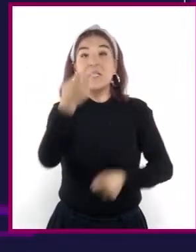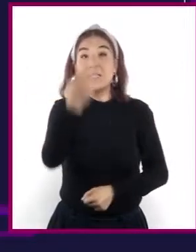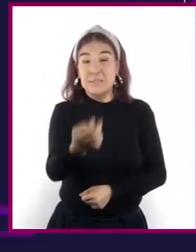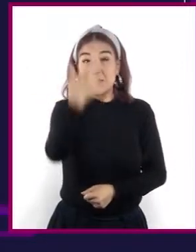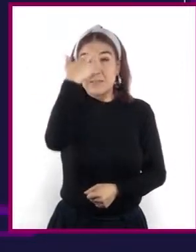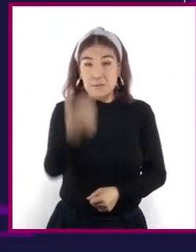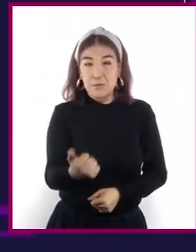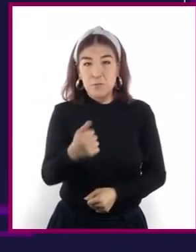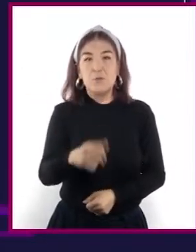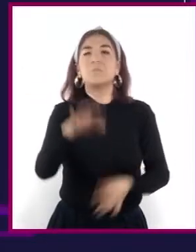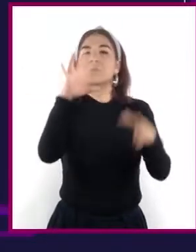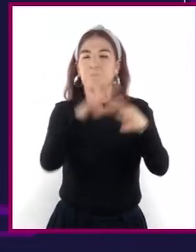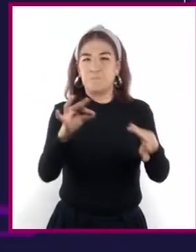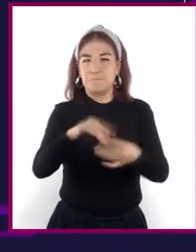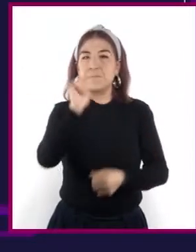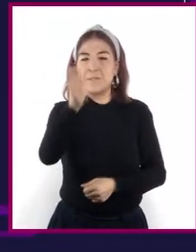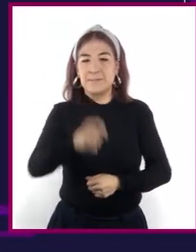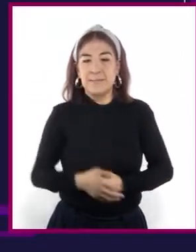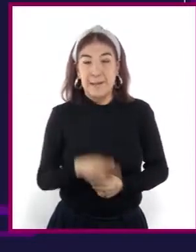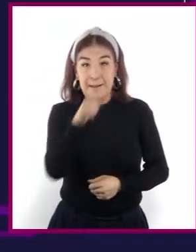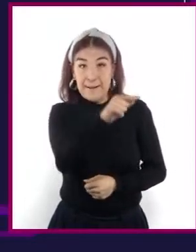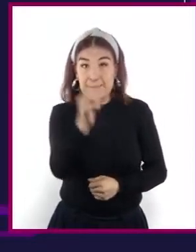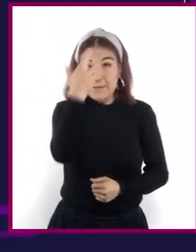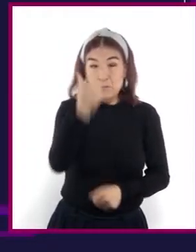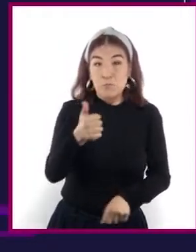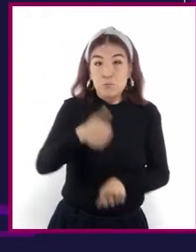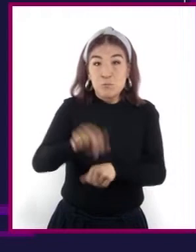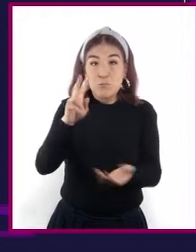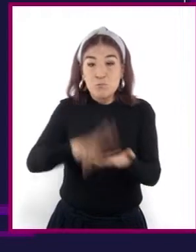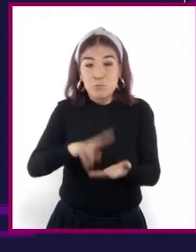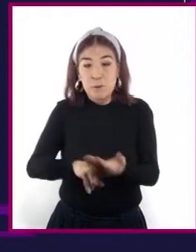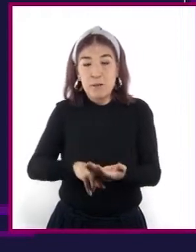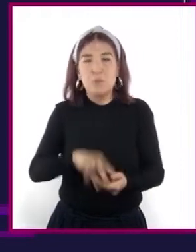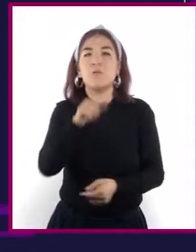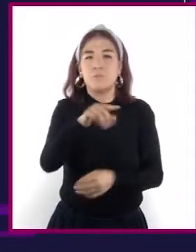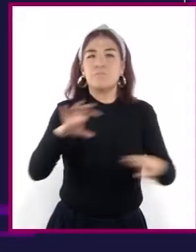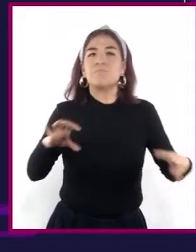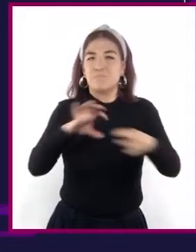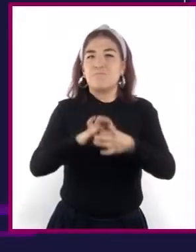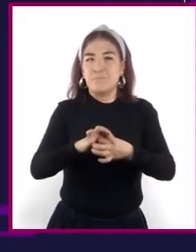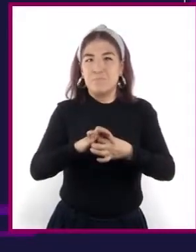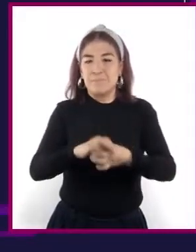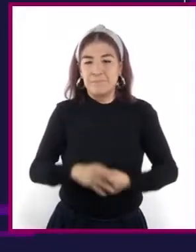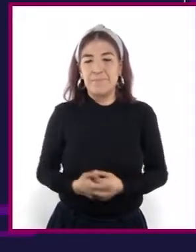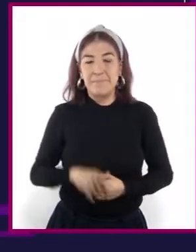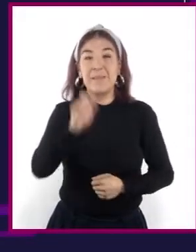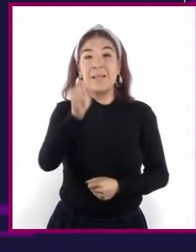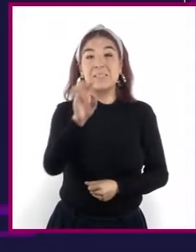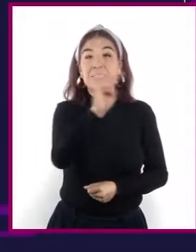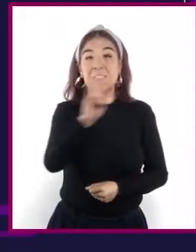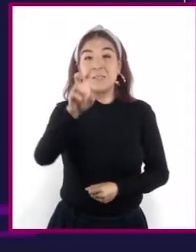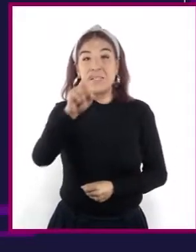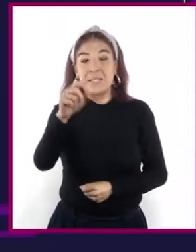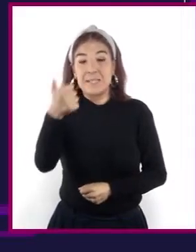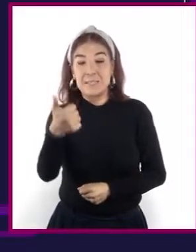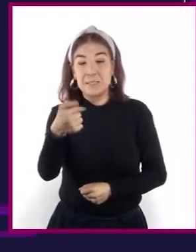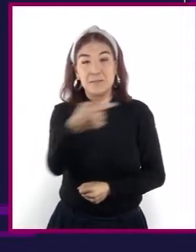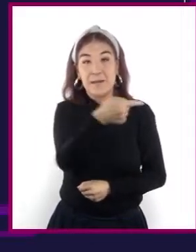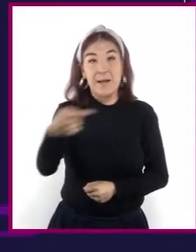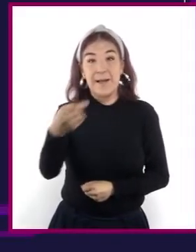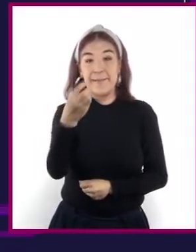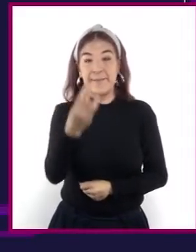tanto, podemos afirmar que esas razones forman una proporción que es 336 es a